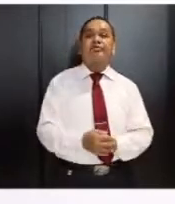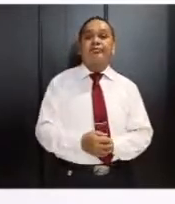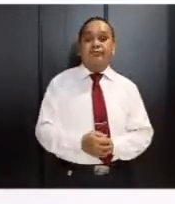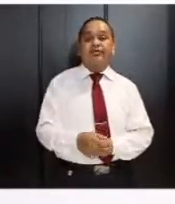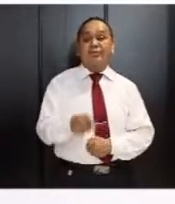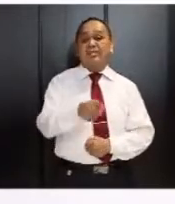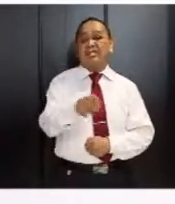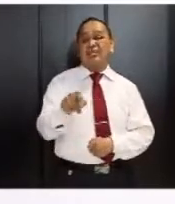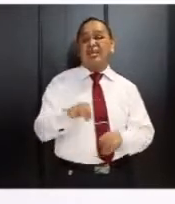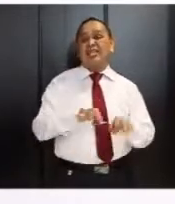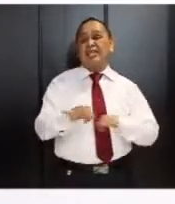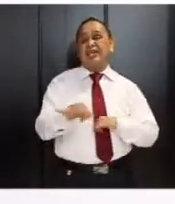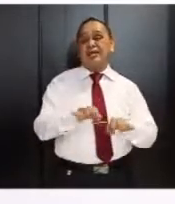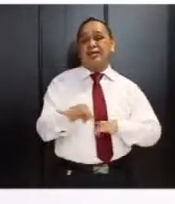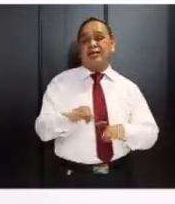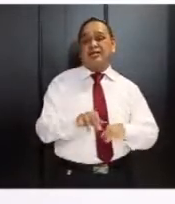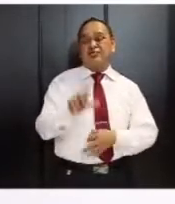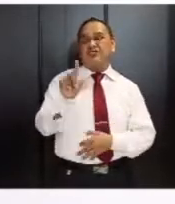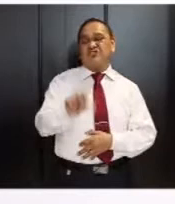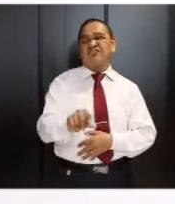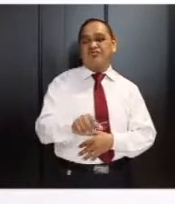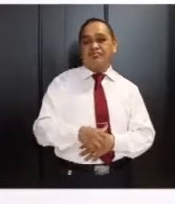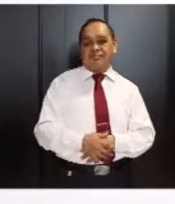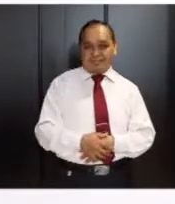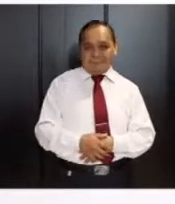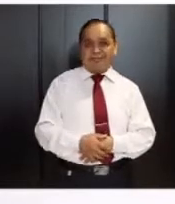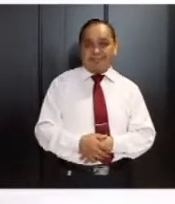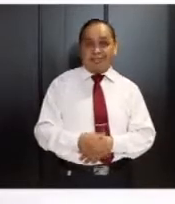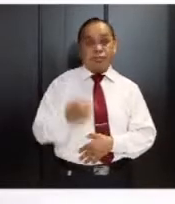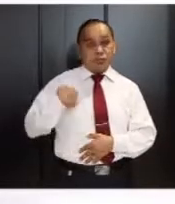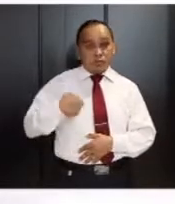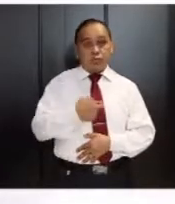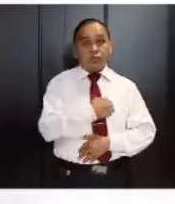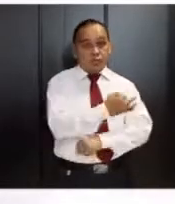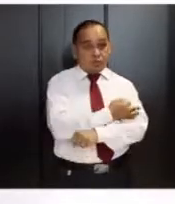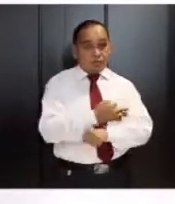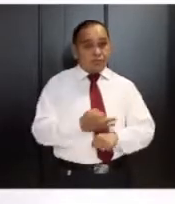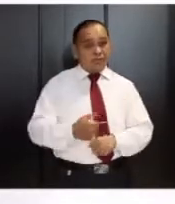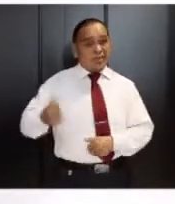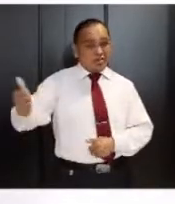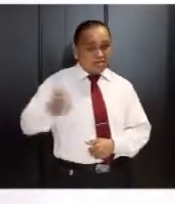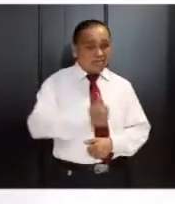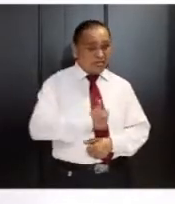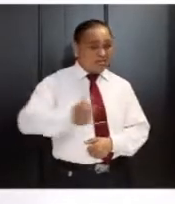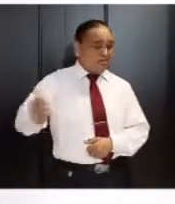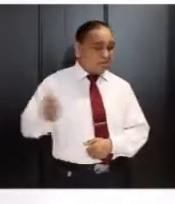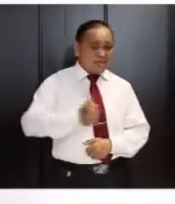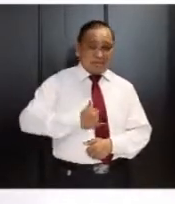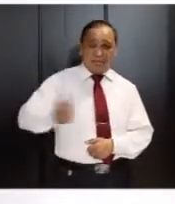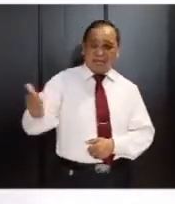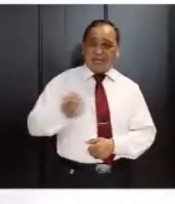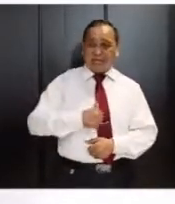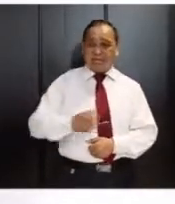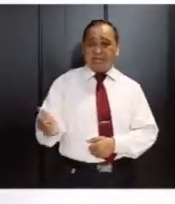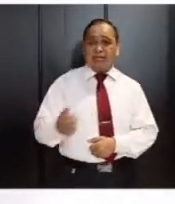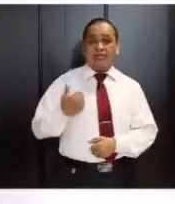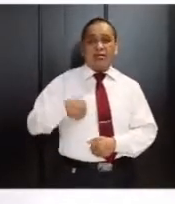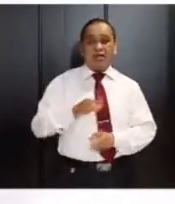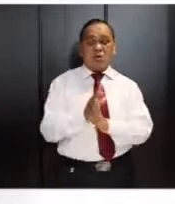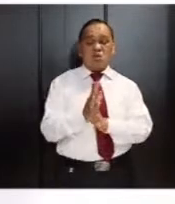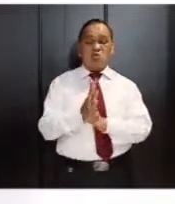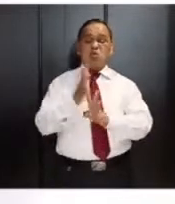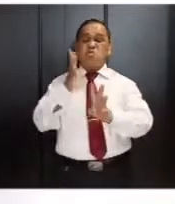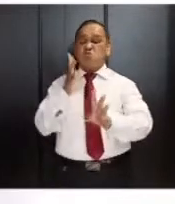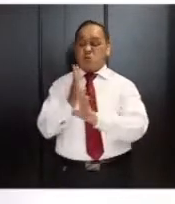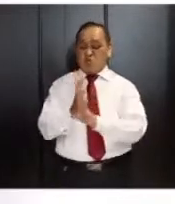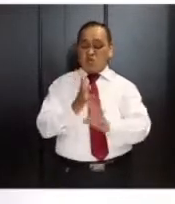su trabajo. Nosotros hemos dado todas las vueltas. Hemos tenido que hacer todas las filas,